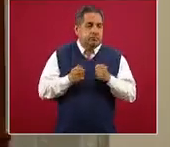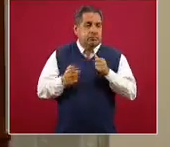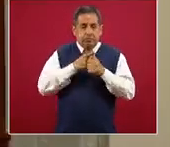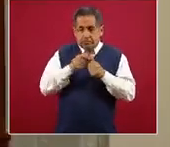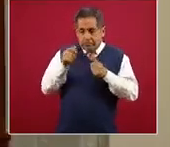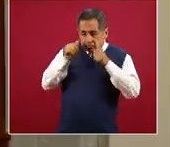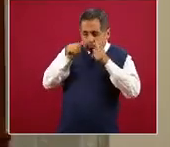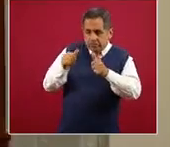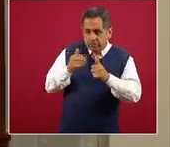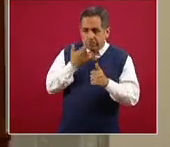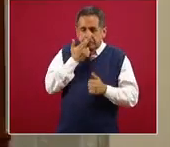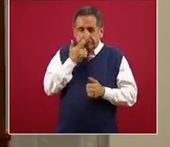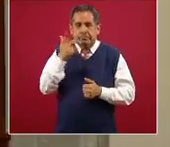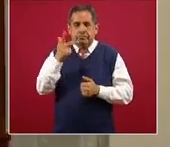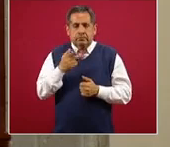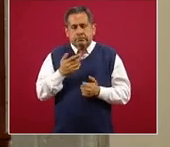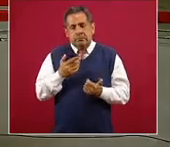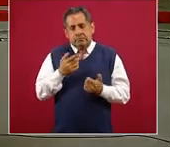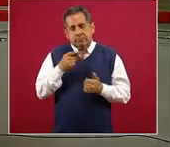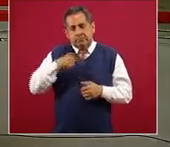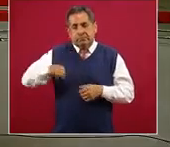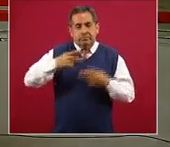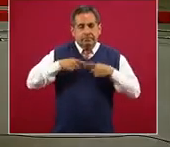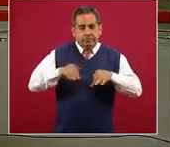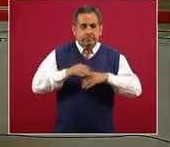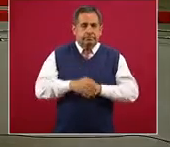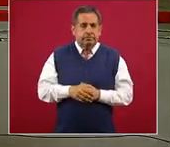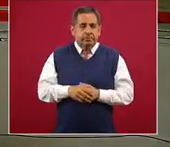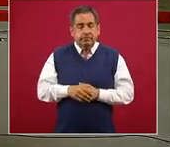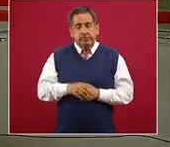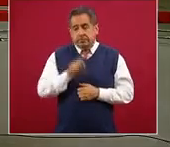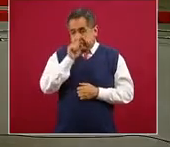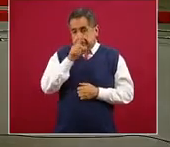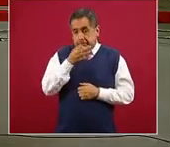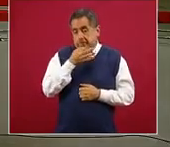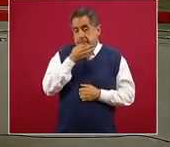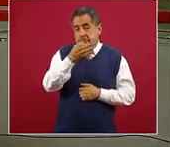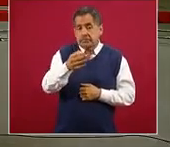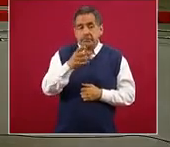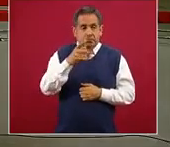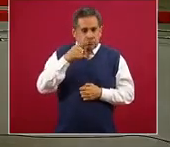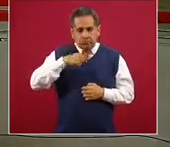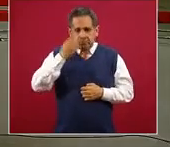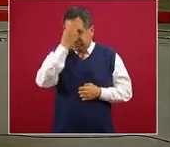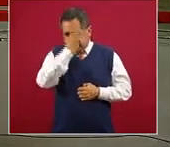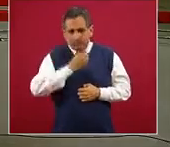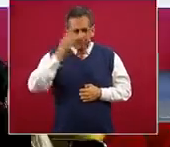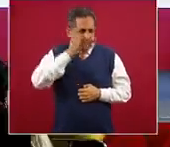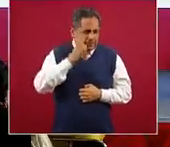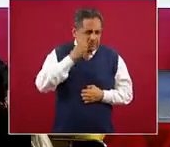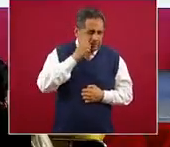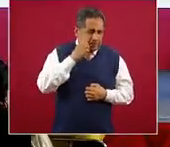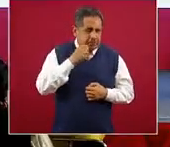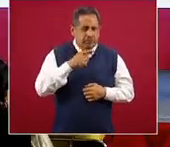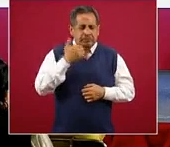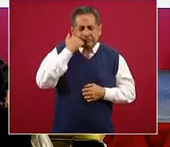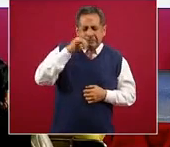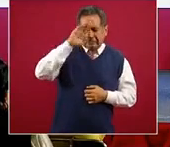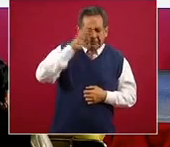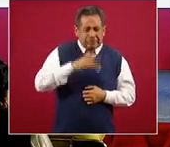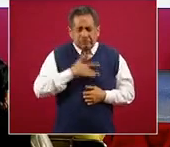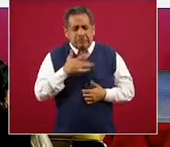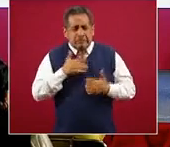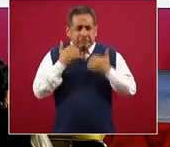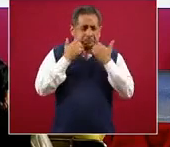también de los trabajadores. Quiero también decir que hemos hecho las pruebas suficientes. Cuando los trabajadores tienen